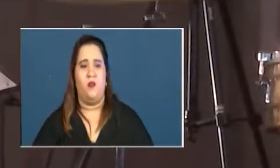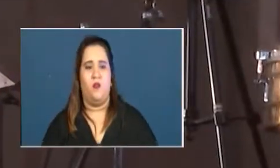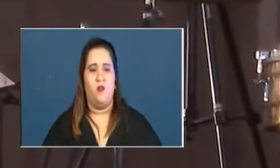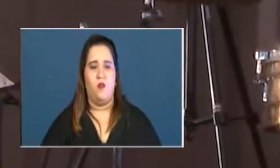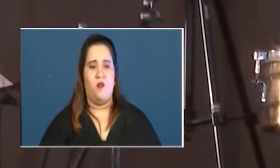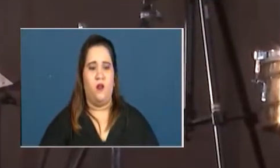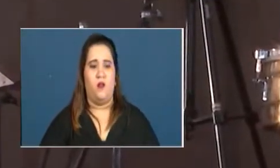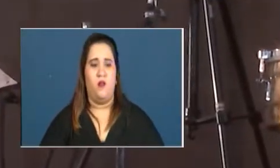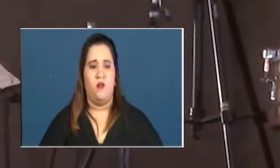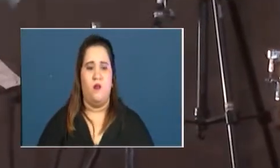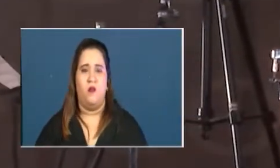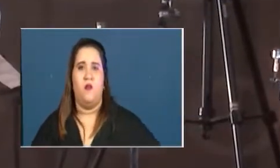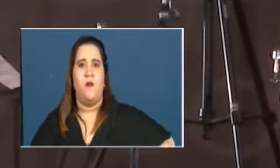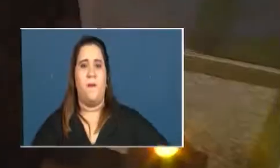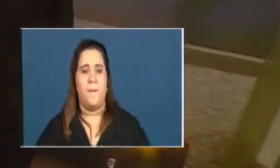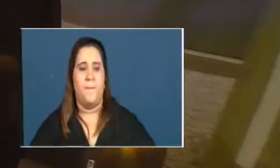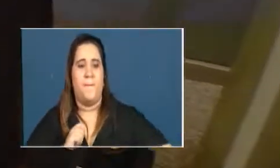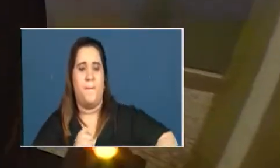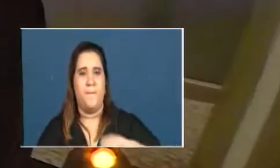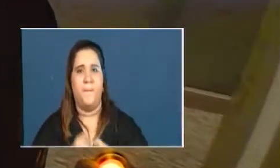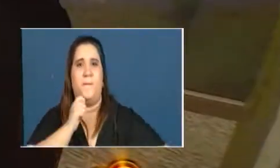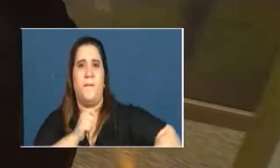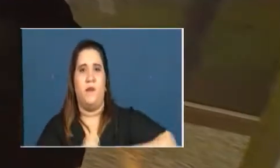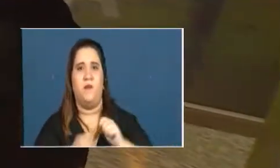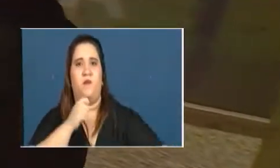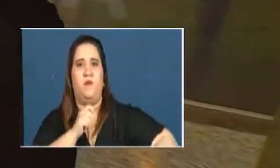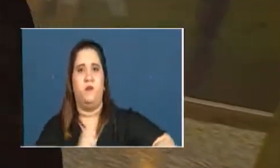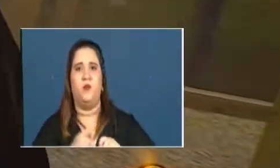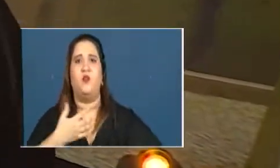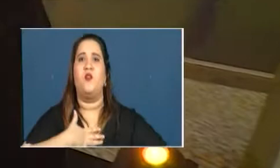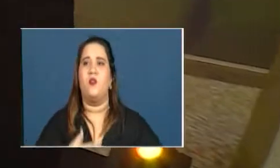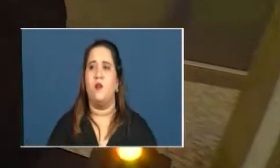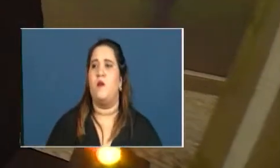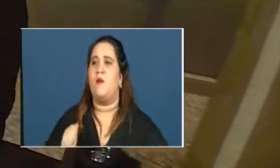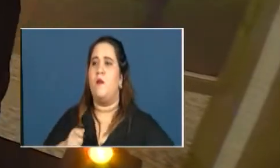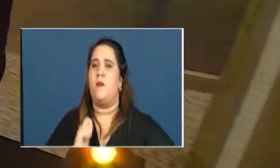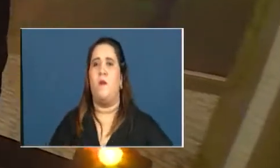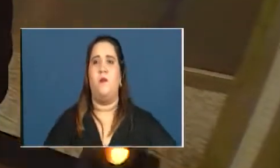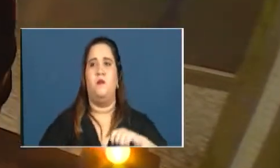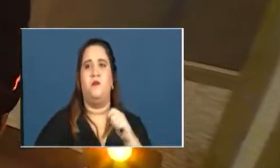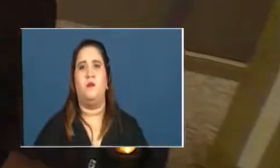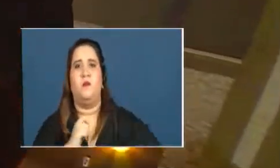así y único soy, esta es mi vida y la vivo yo.